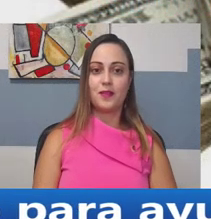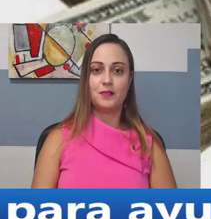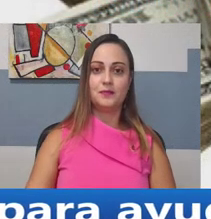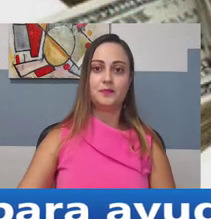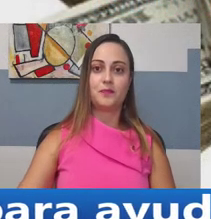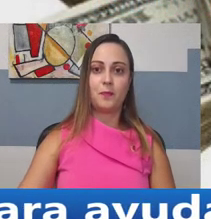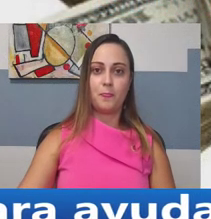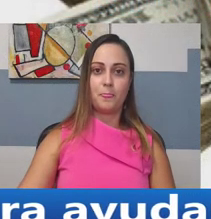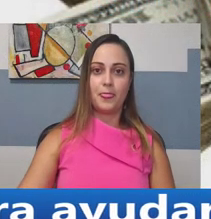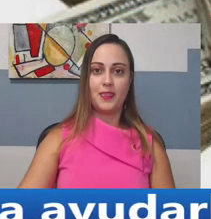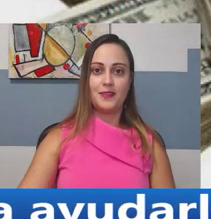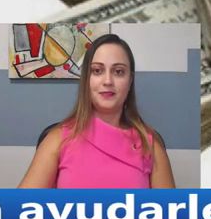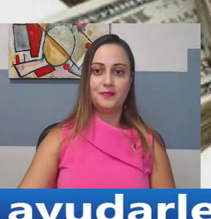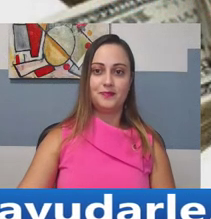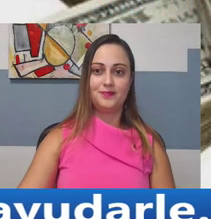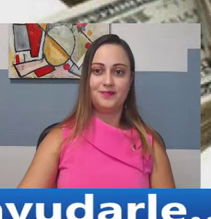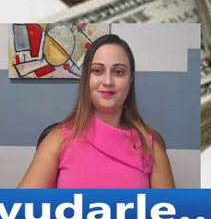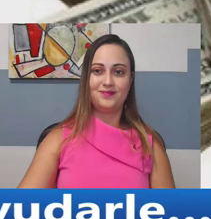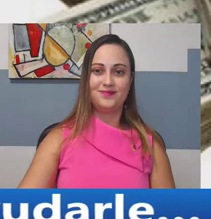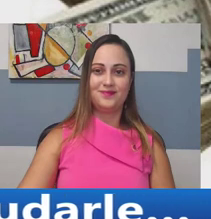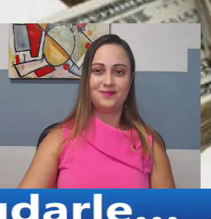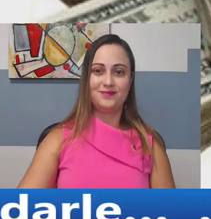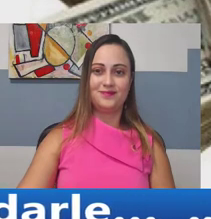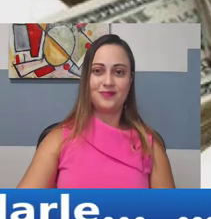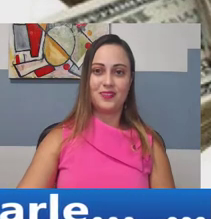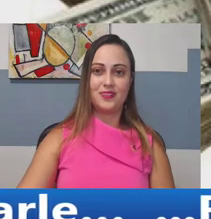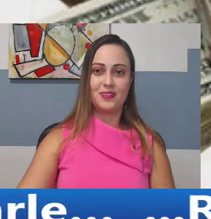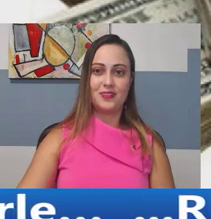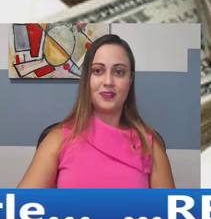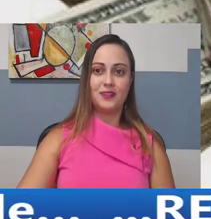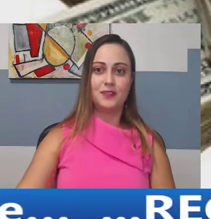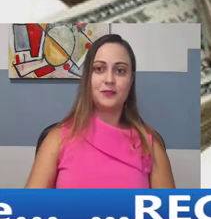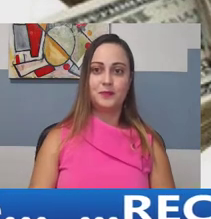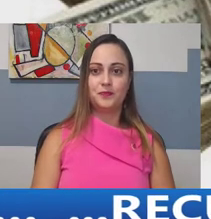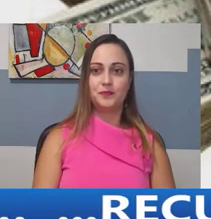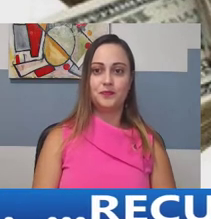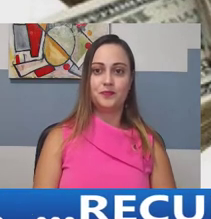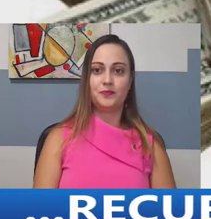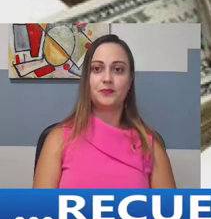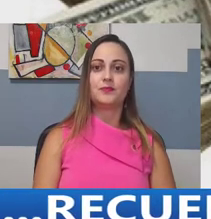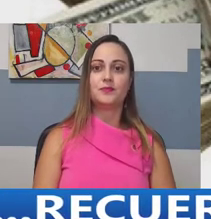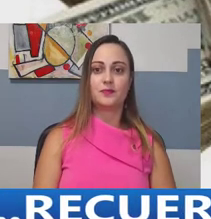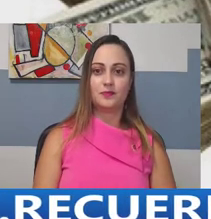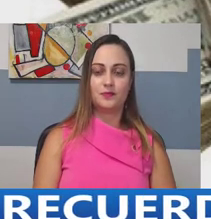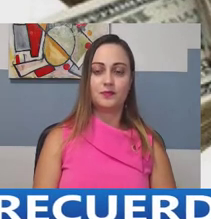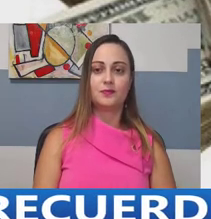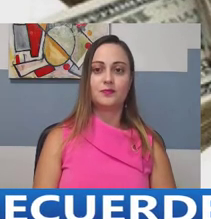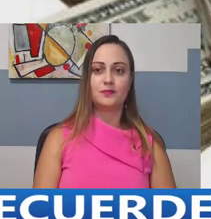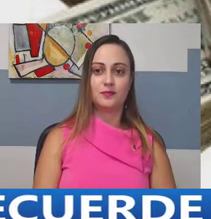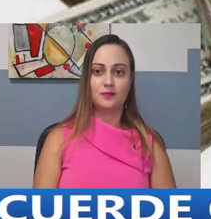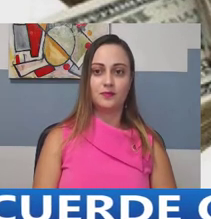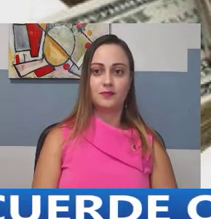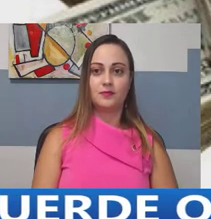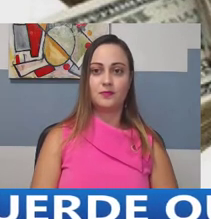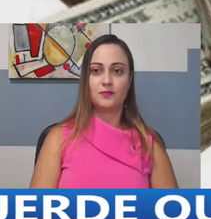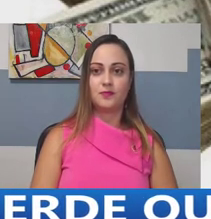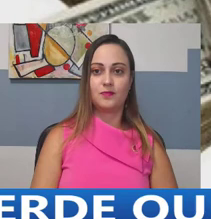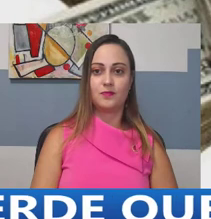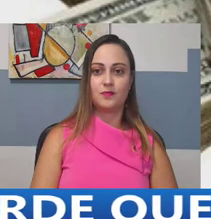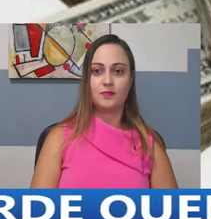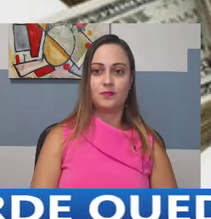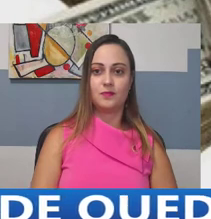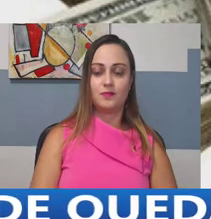Estate, para aquellos que lo pidieron, gana, normalmente, un por ciento del valor de la venta de la casa y este por ciento